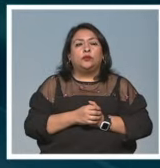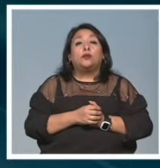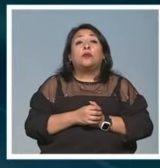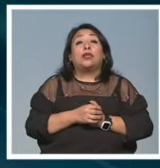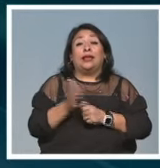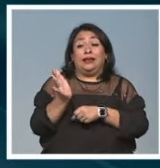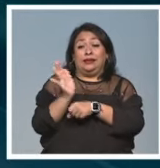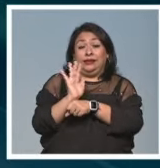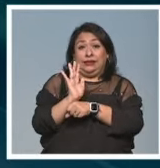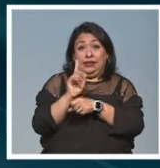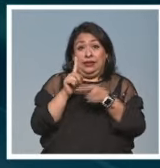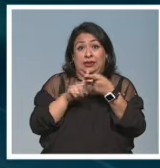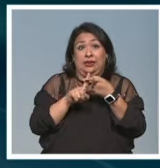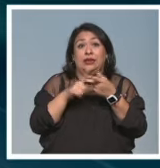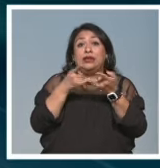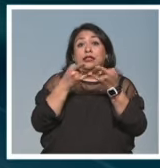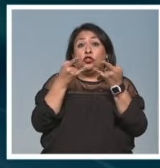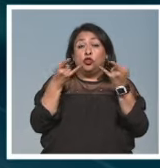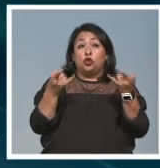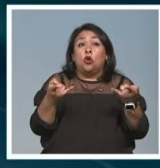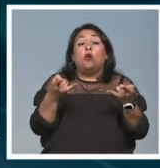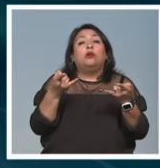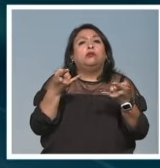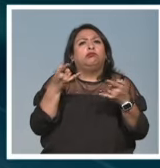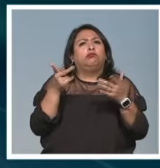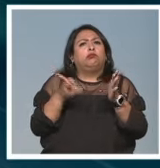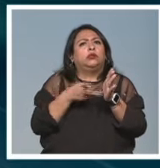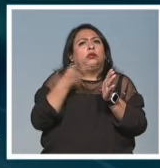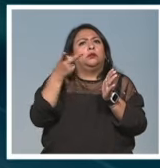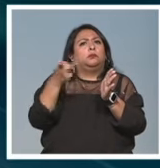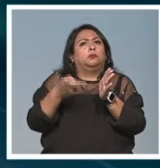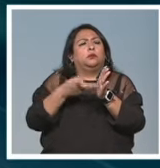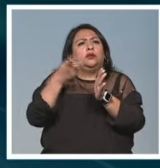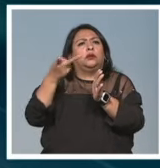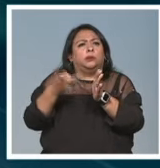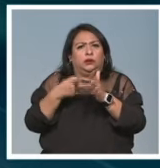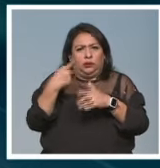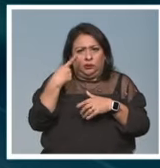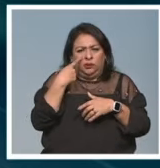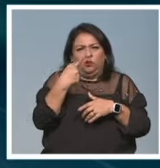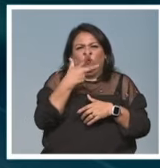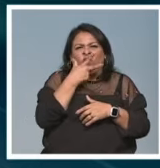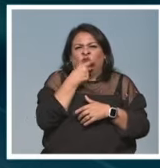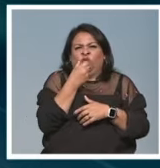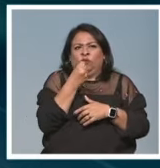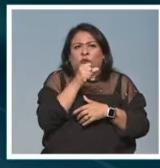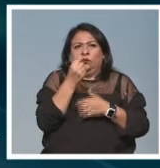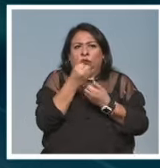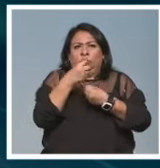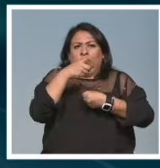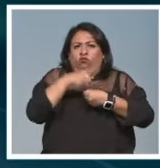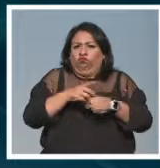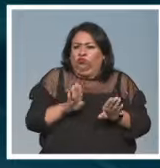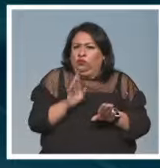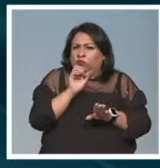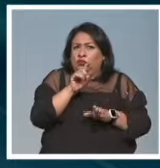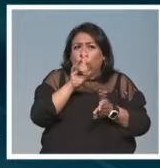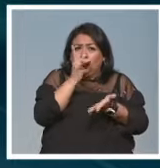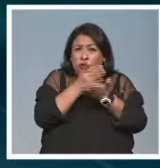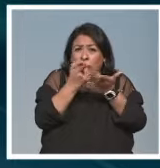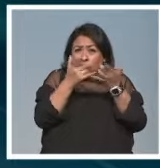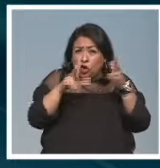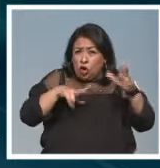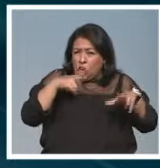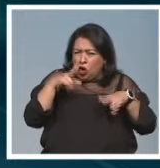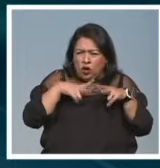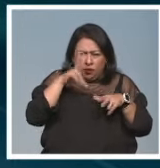El cine. A través de la historia, ha sido en innumerables ocasiones reflejo del machismo de la sociedad, no solo en las historias de